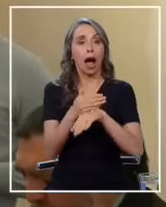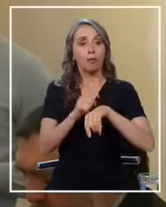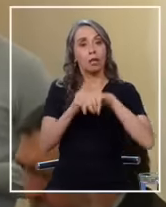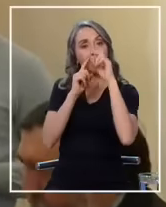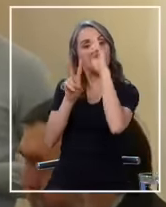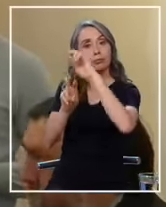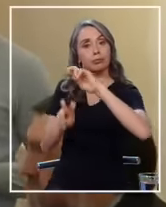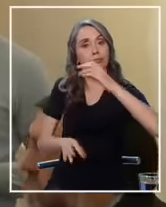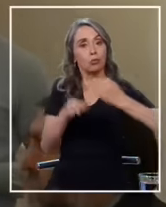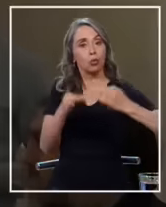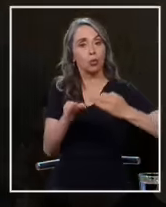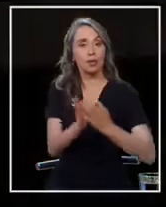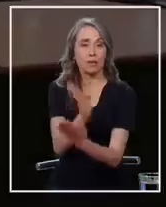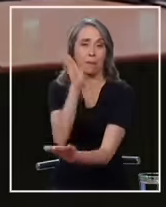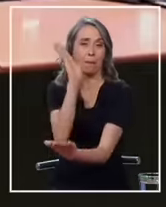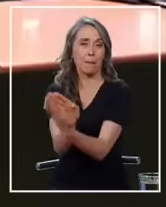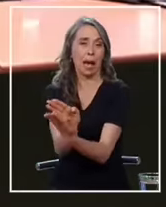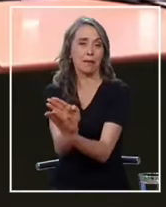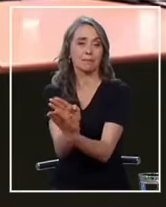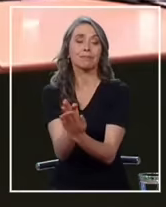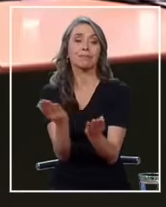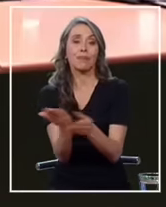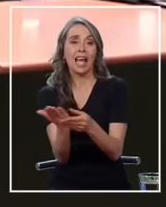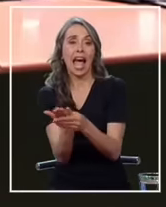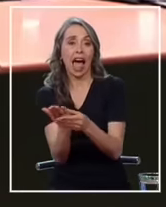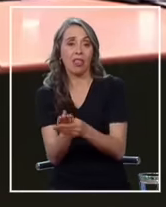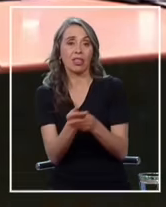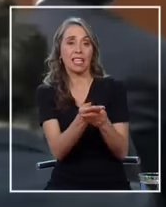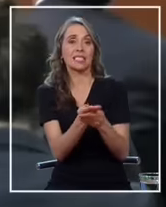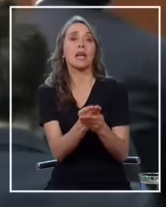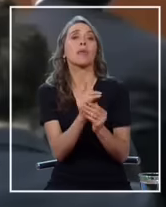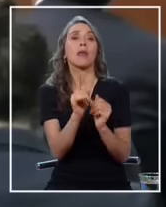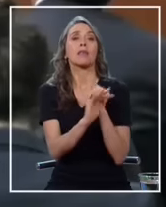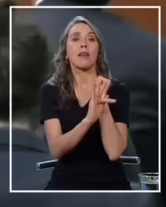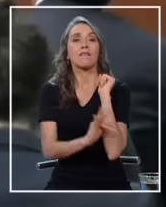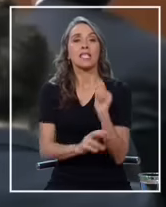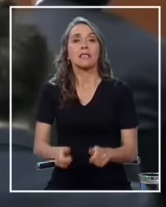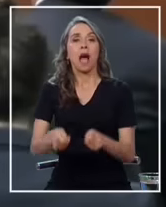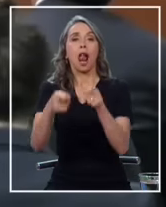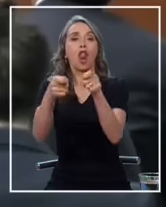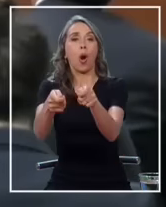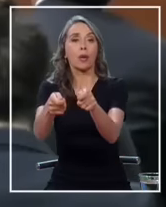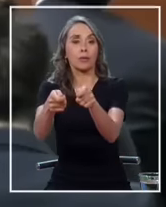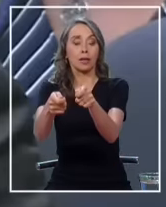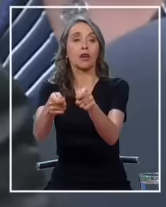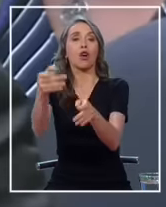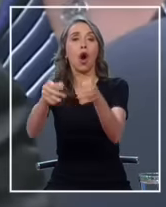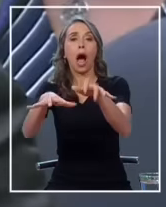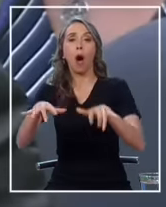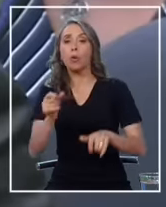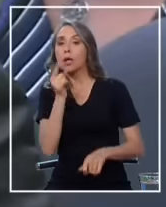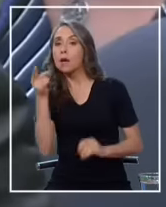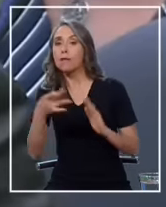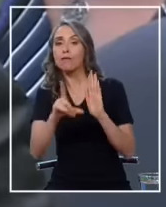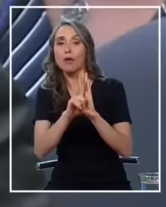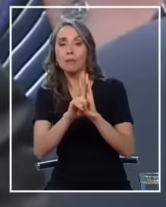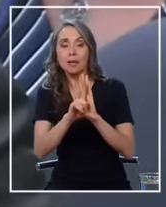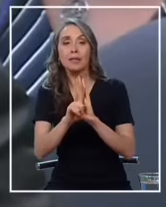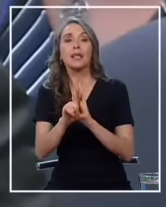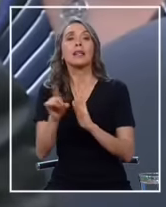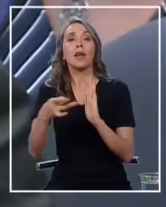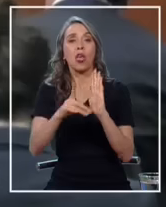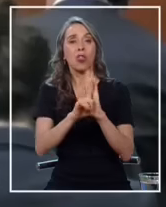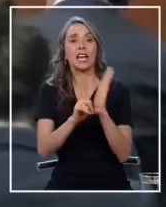oportunamente, con muchísima severidad. Antecedentes que llevó la Fiscalía hasta la audiencia de formalización. A la eventual ocurrencia de